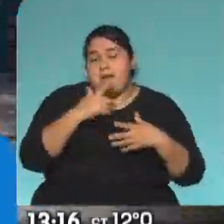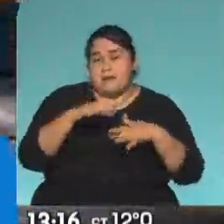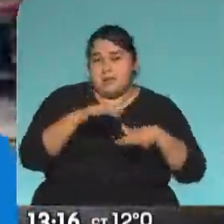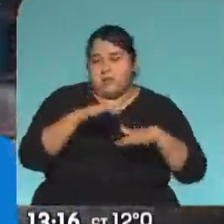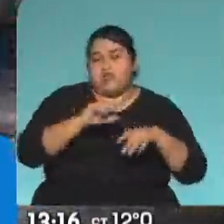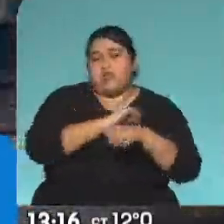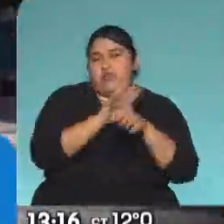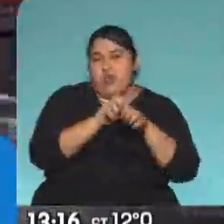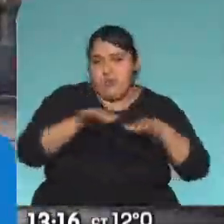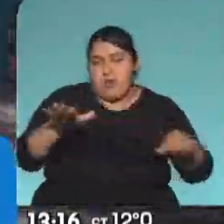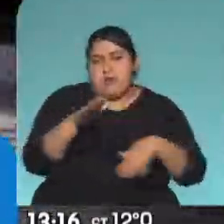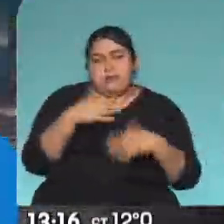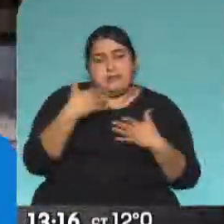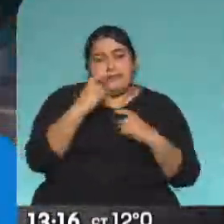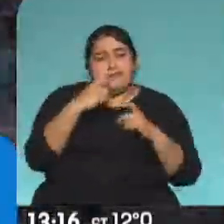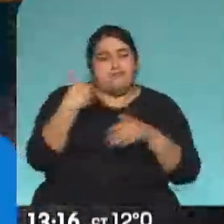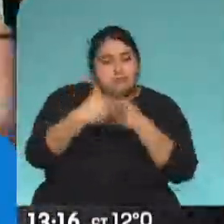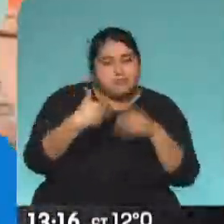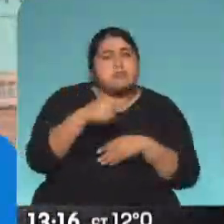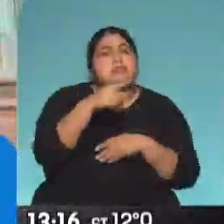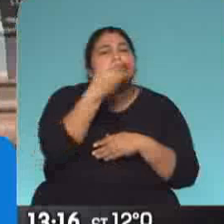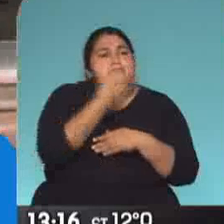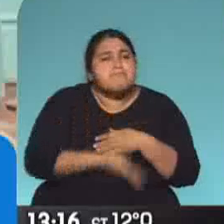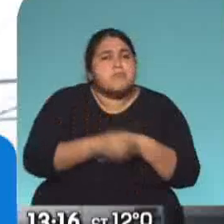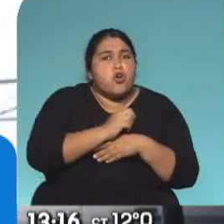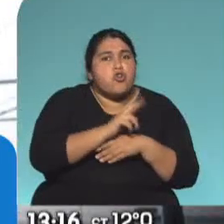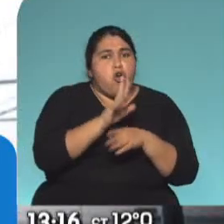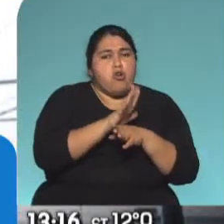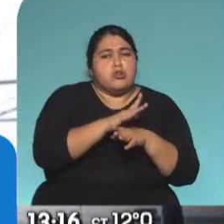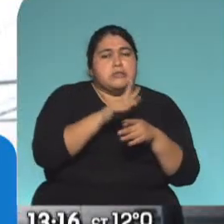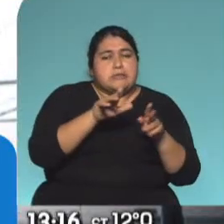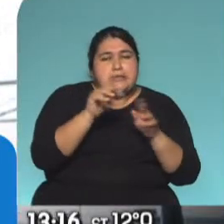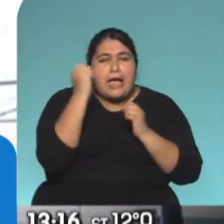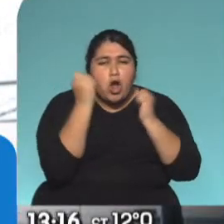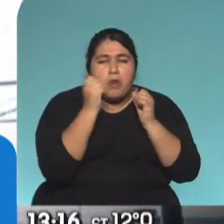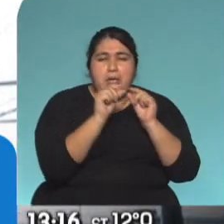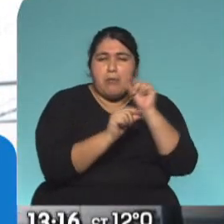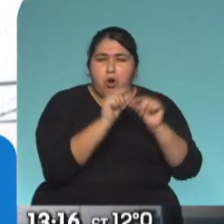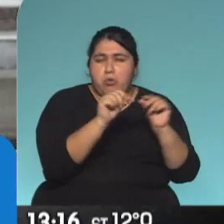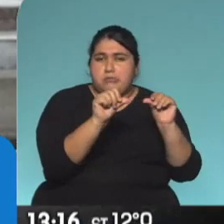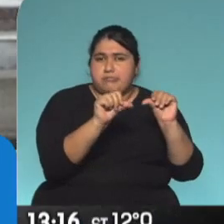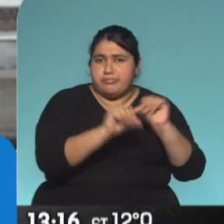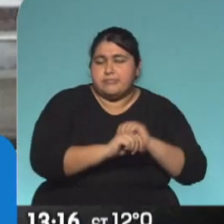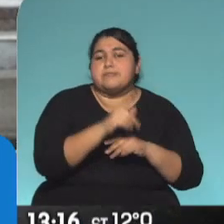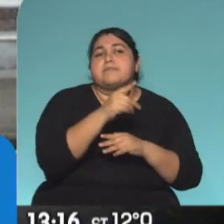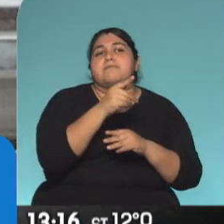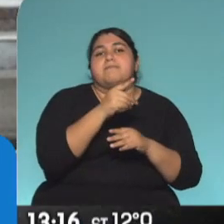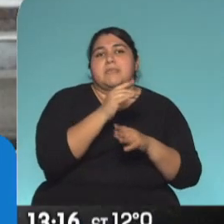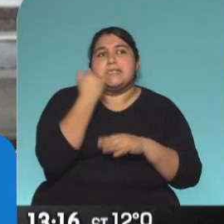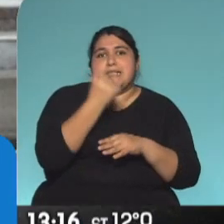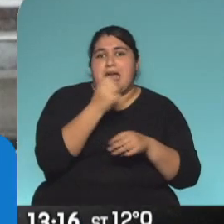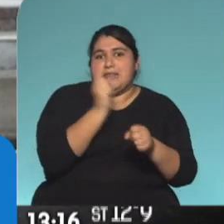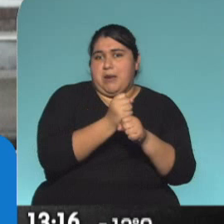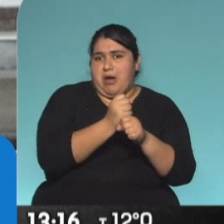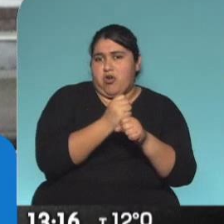Trump perdió también en los últimos meses sus logros en materia económica. Una gestión que en febrero pasado había bajado el desempleo